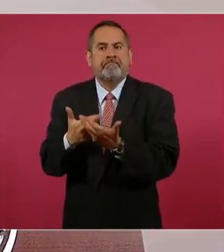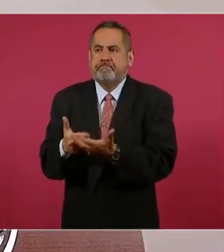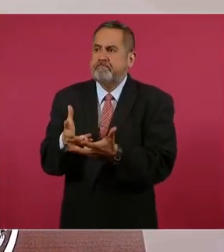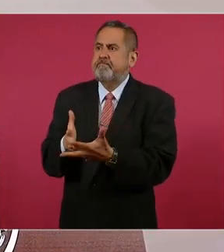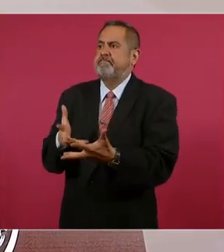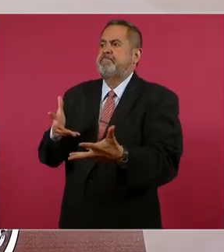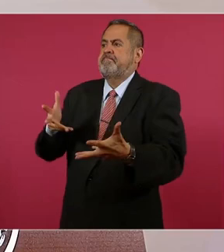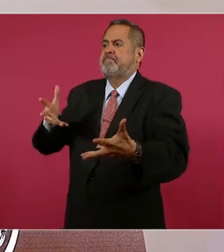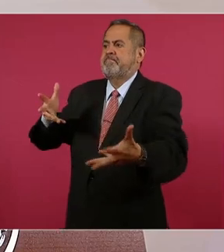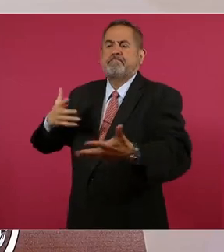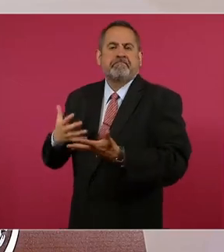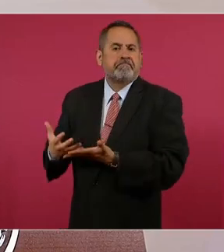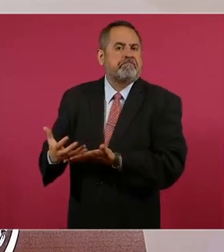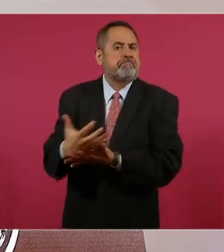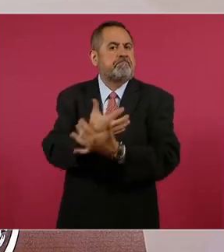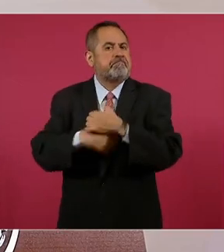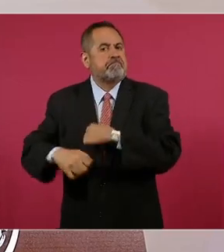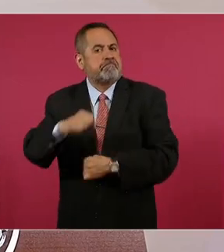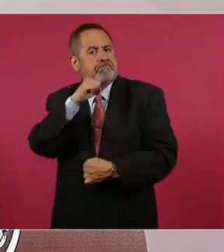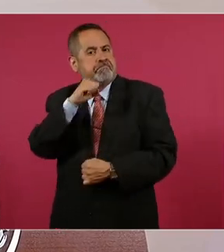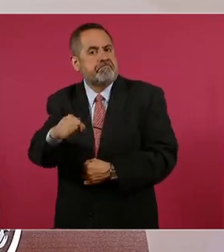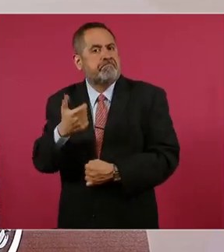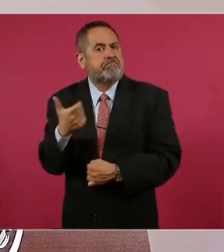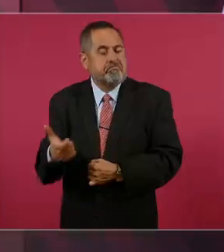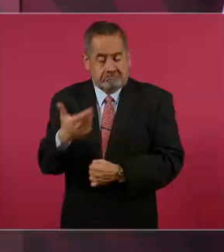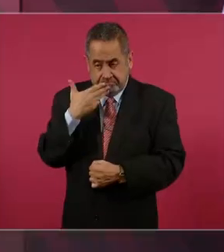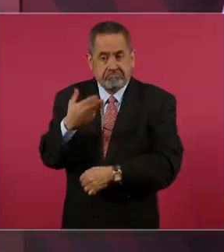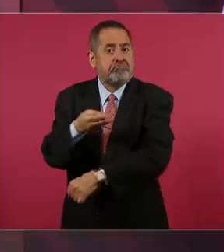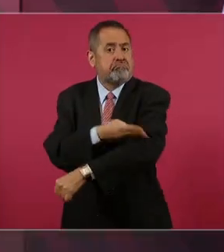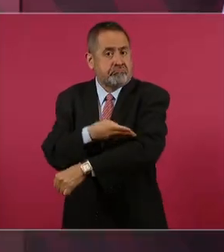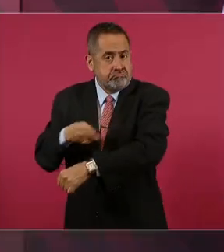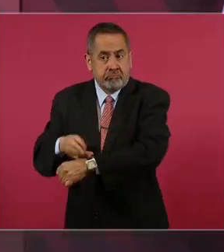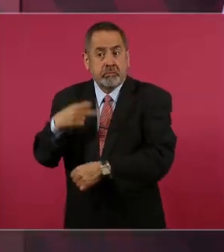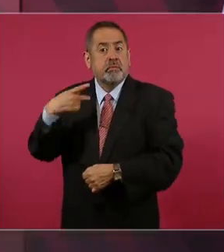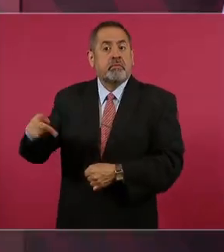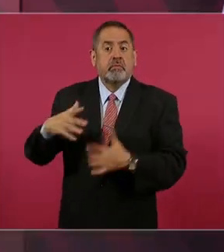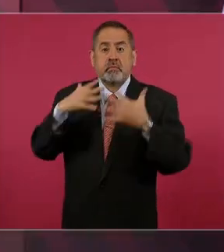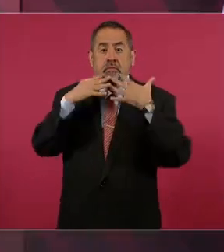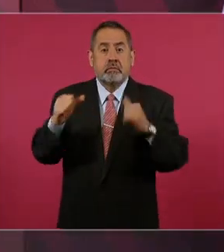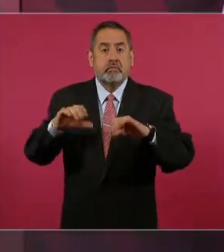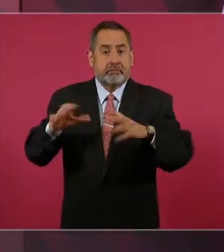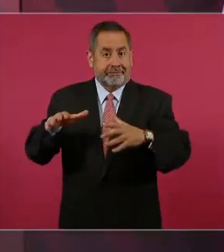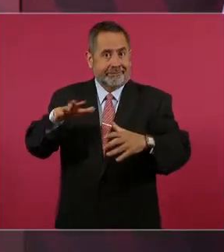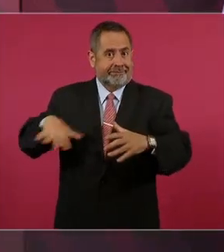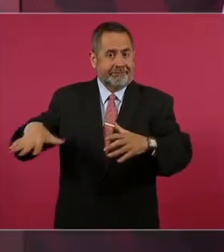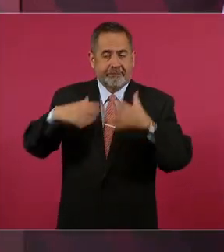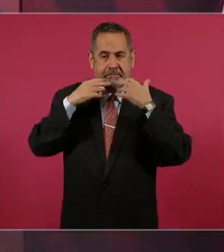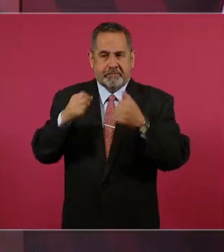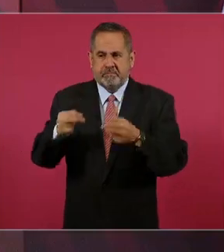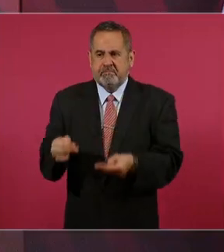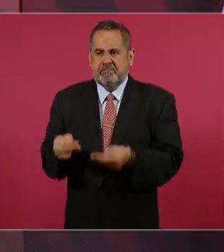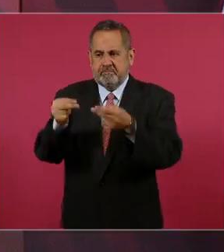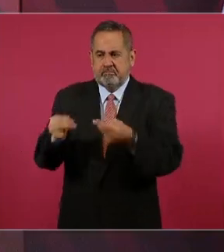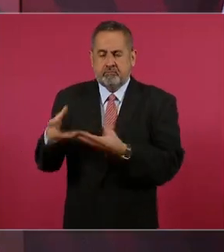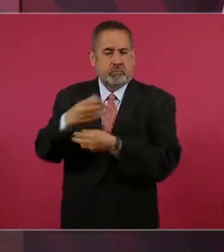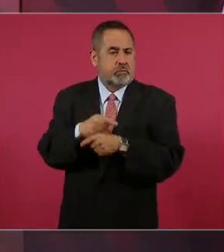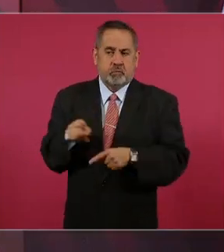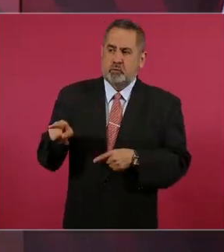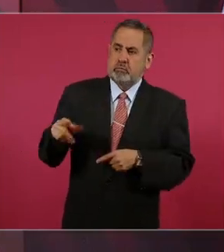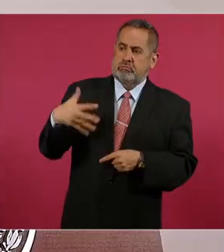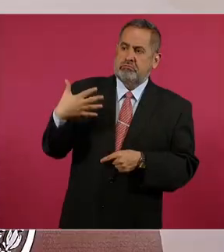forma notable sus ganancias e hizo de su hacienda una especie de empresa modelo,